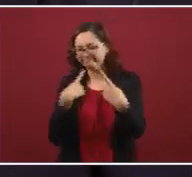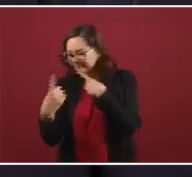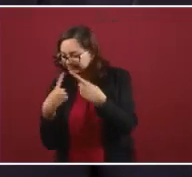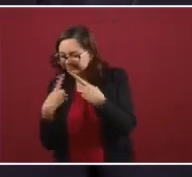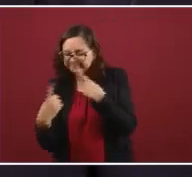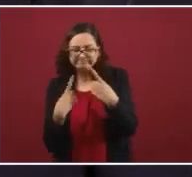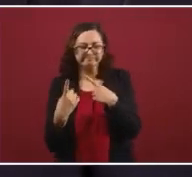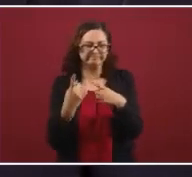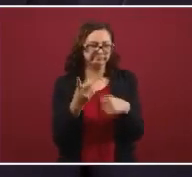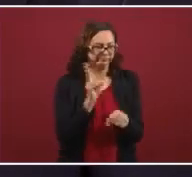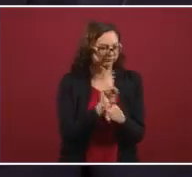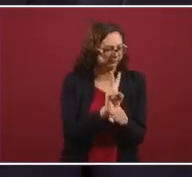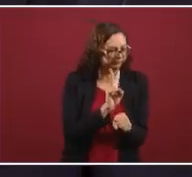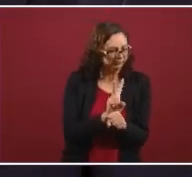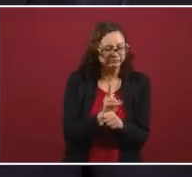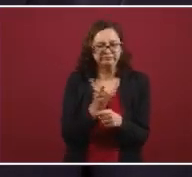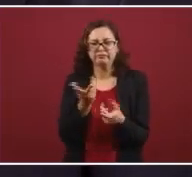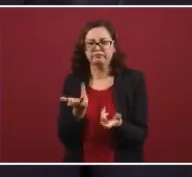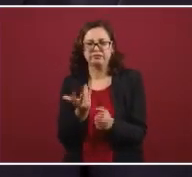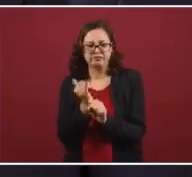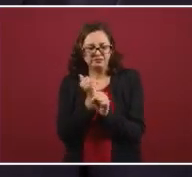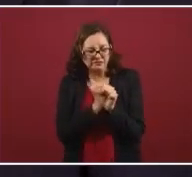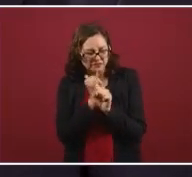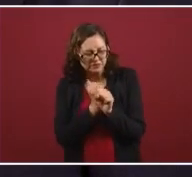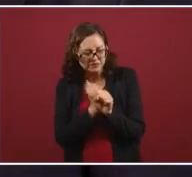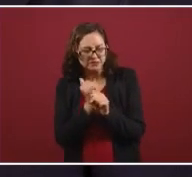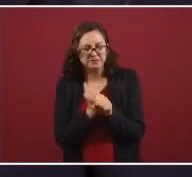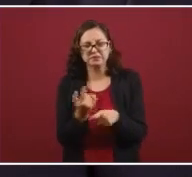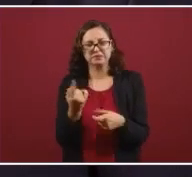análisis crítico